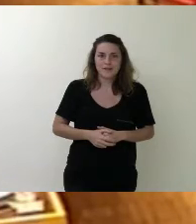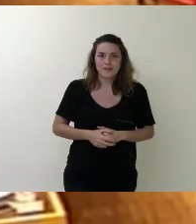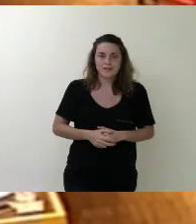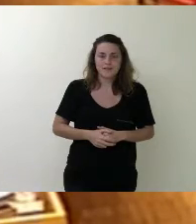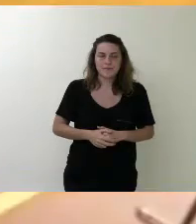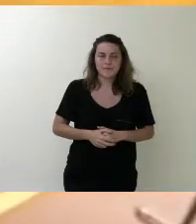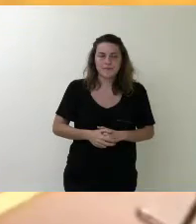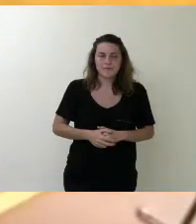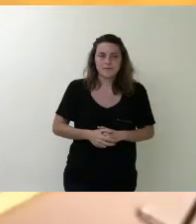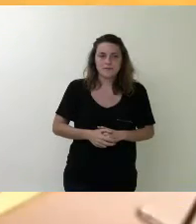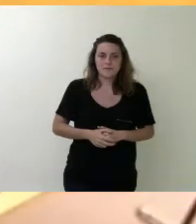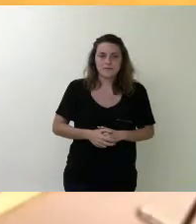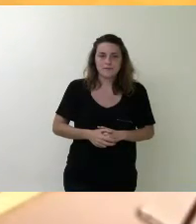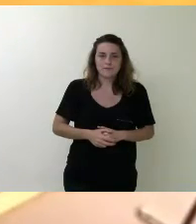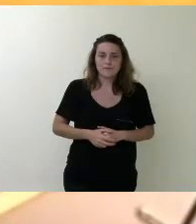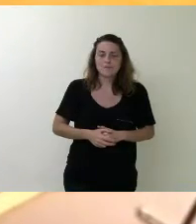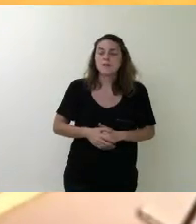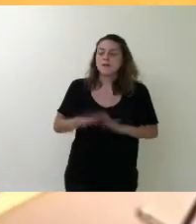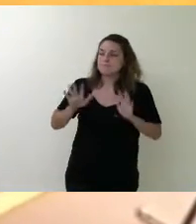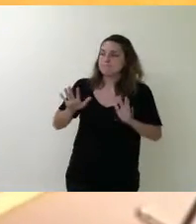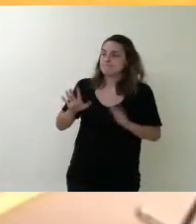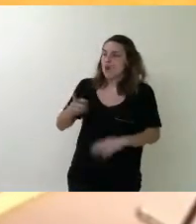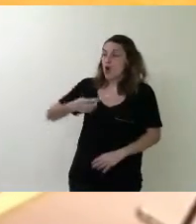Sí, nosotros también